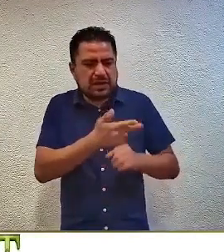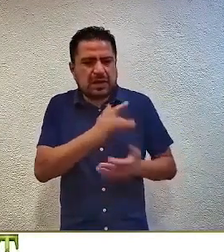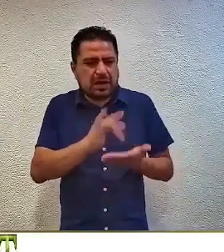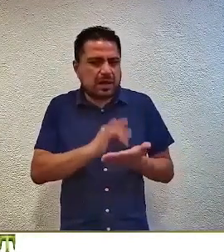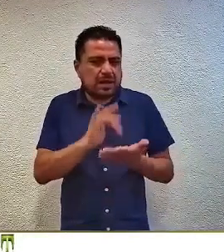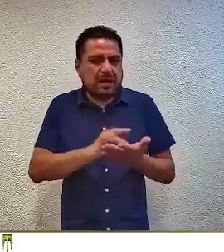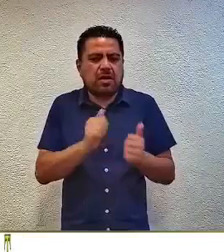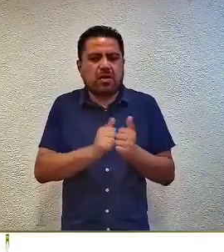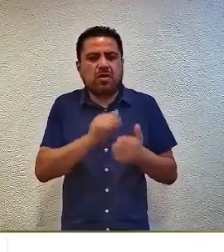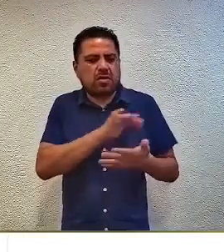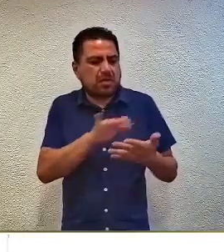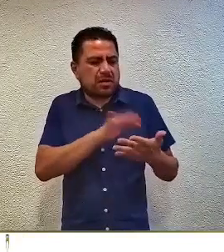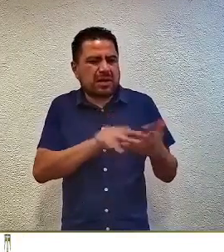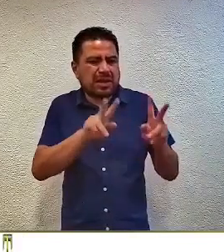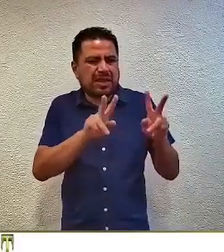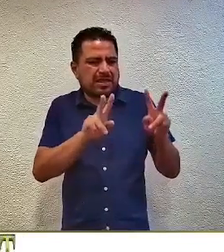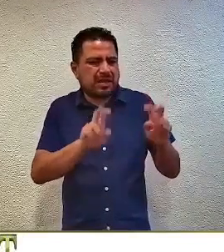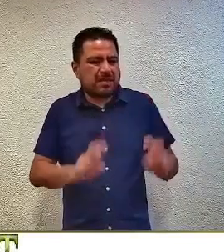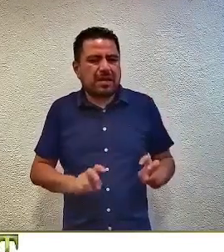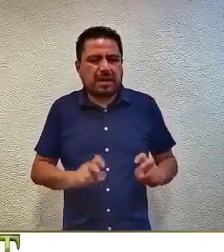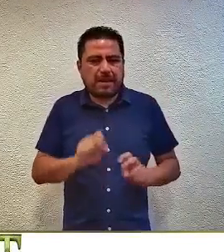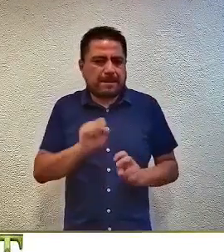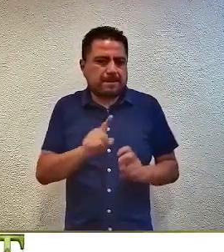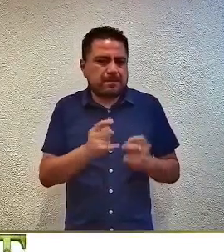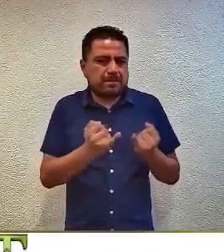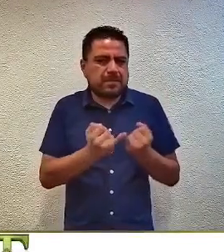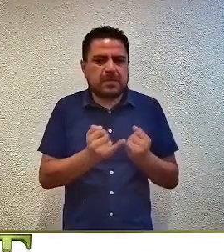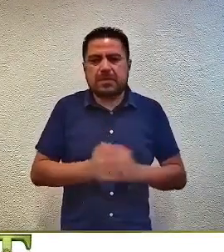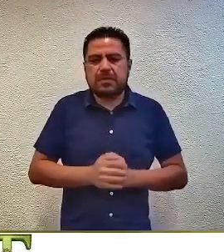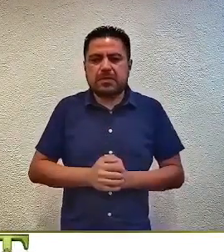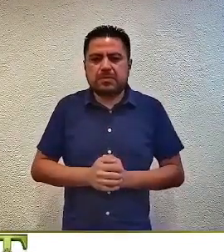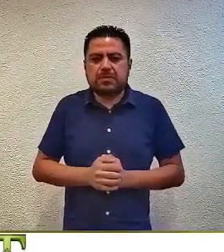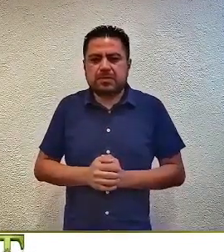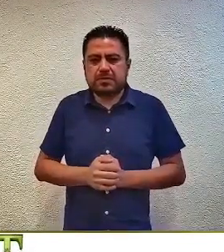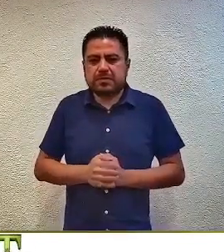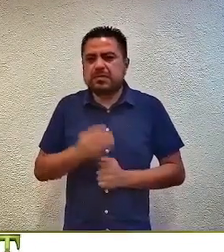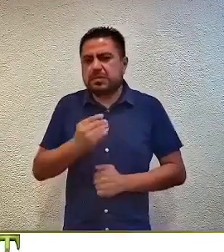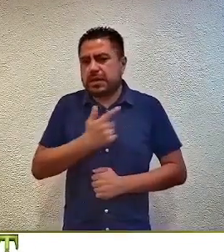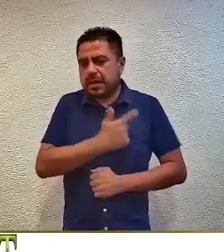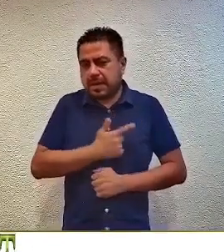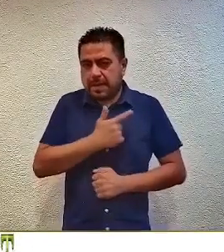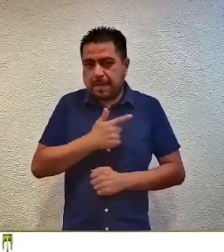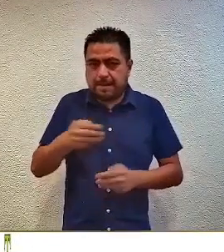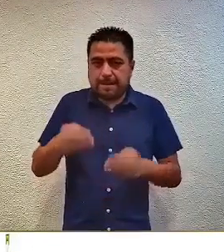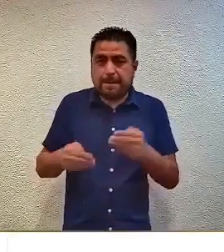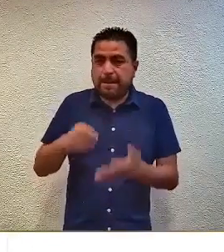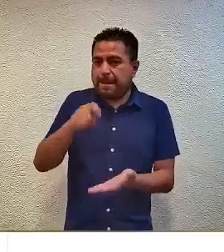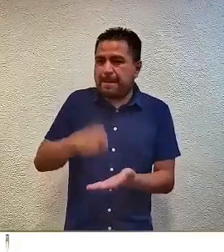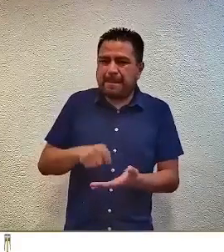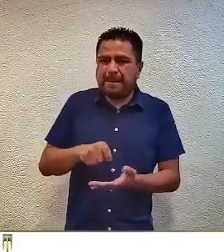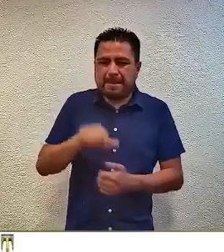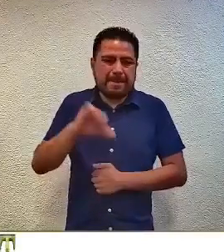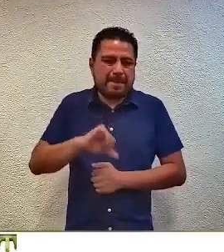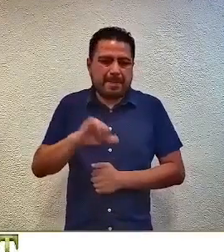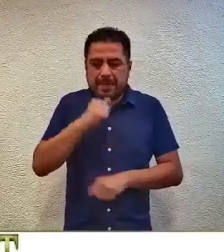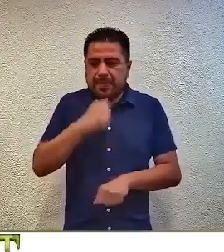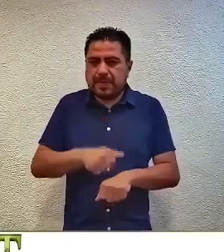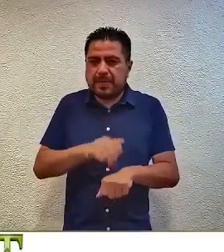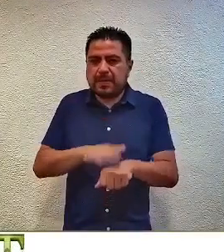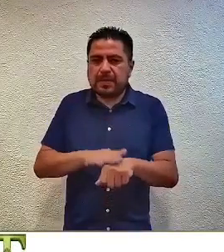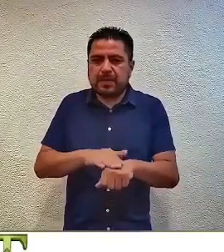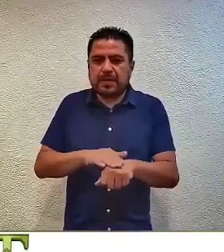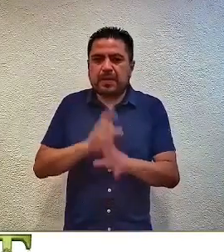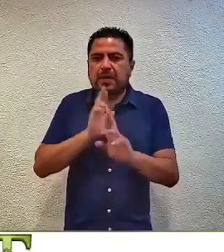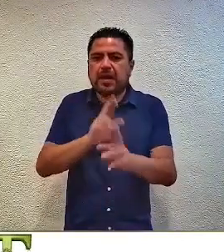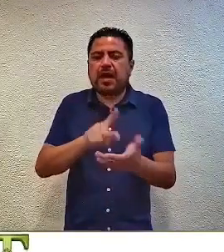con la cuenta y los puntos resolutivos del mismo. Con su autorización, señoras magistradas y señor magistrado, doy cuenta del proyecto de